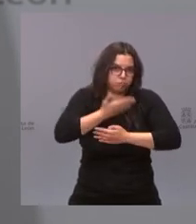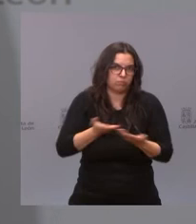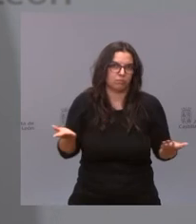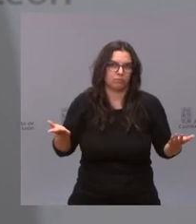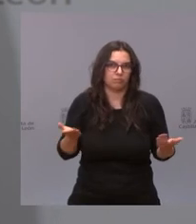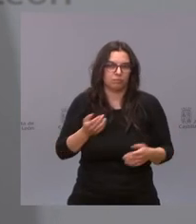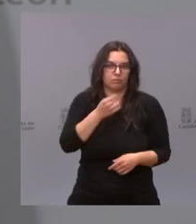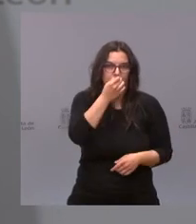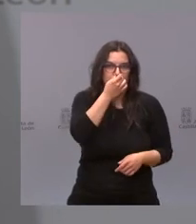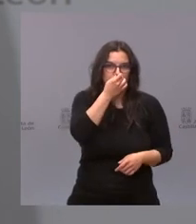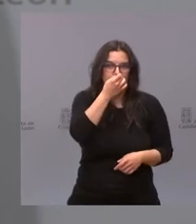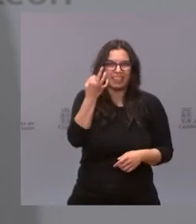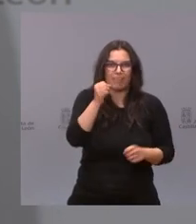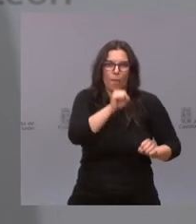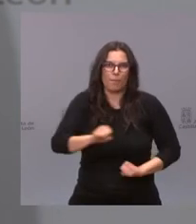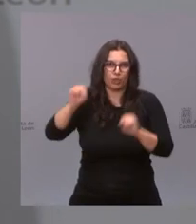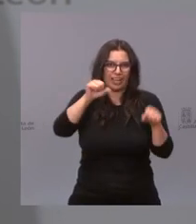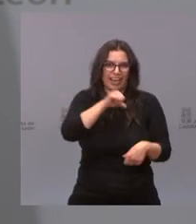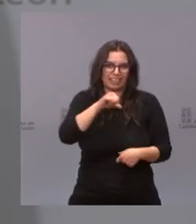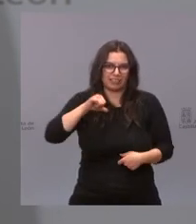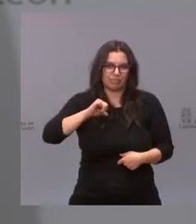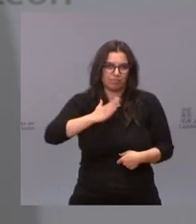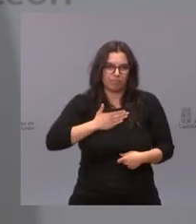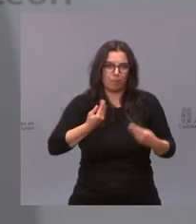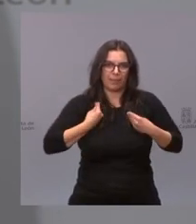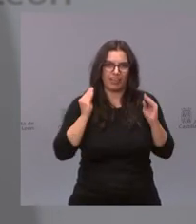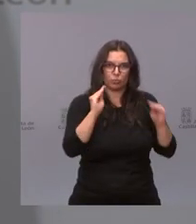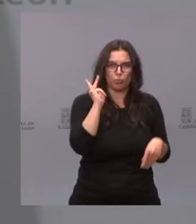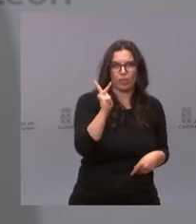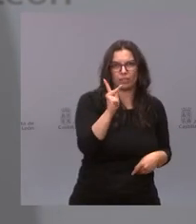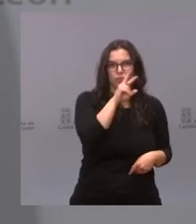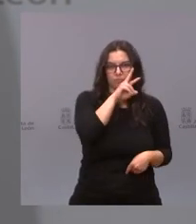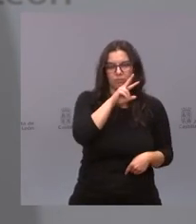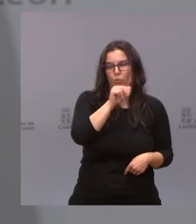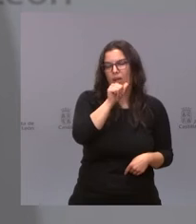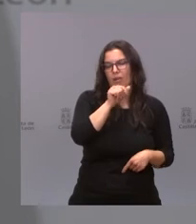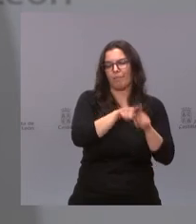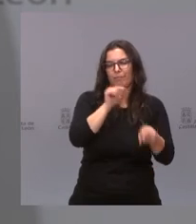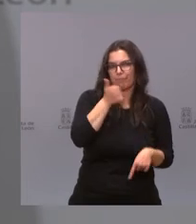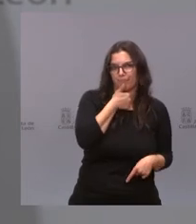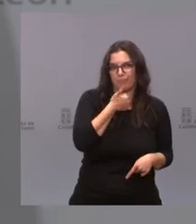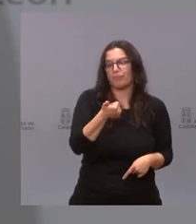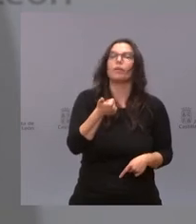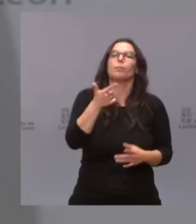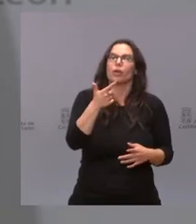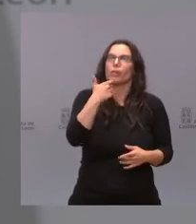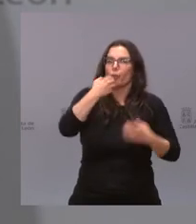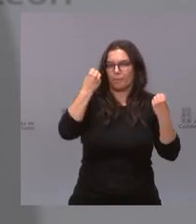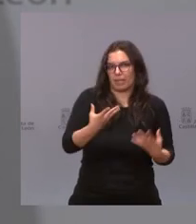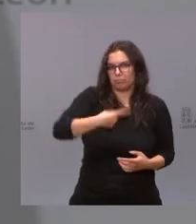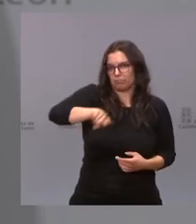Nosotros tenemos que proteger la intimidad de los menores y sus derechos. Pero vamos, puedo asegurarles que están bien.